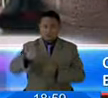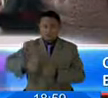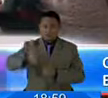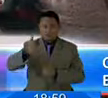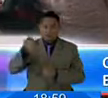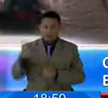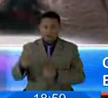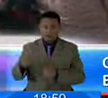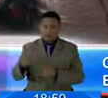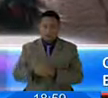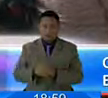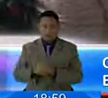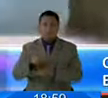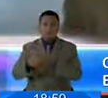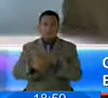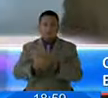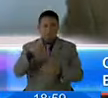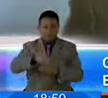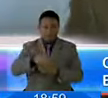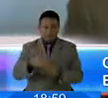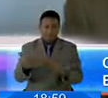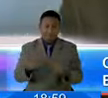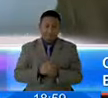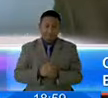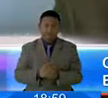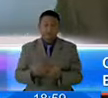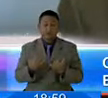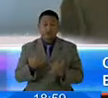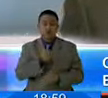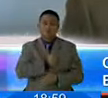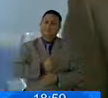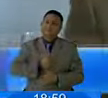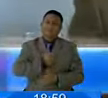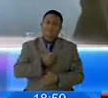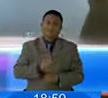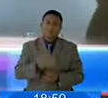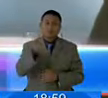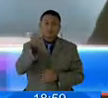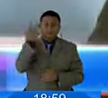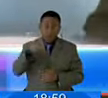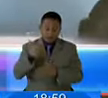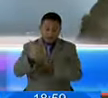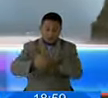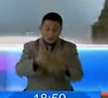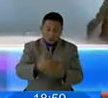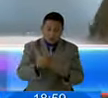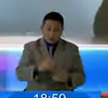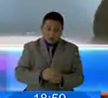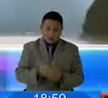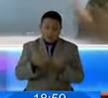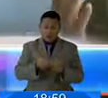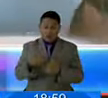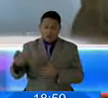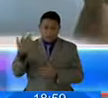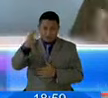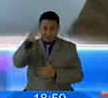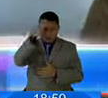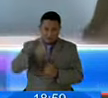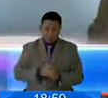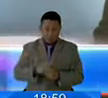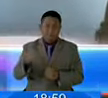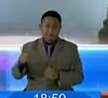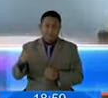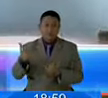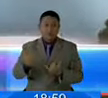15 días después de las elecciones. Y lamentamos que 15 días después de la elección, en condiciones que ustedes conocen, se quiera hacer